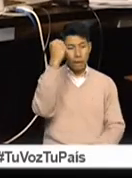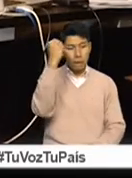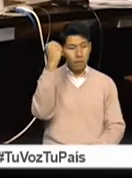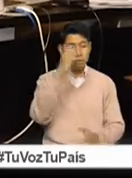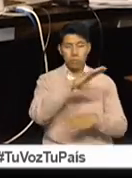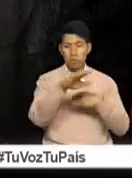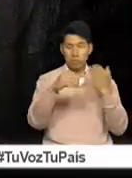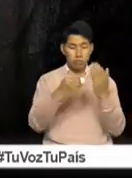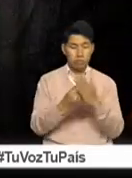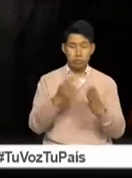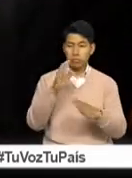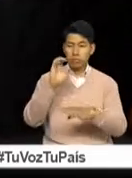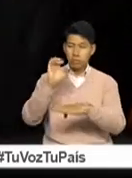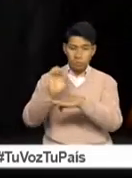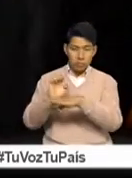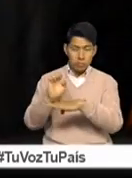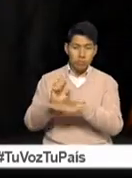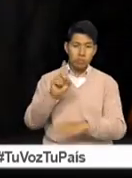ecuatoriano